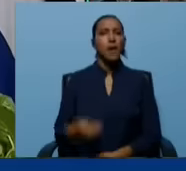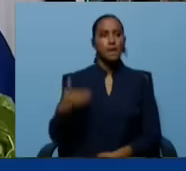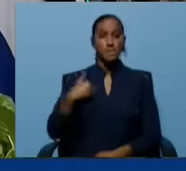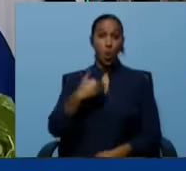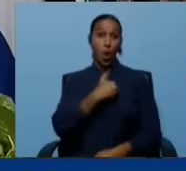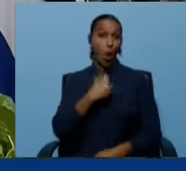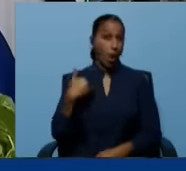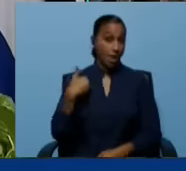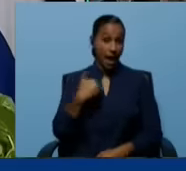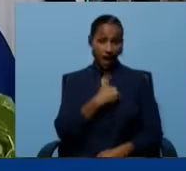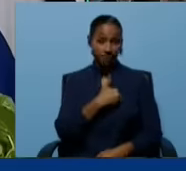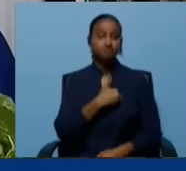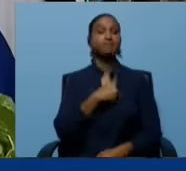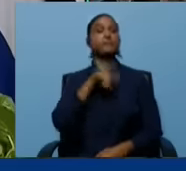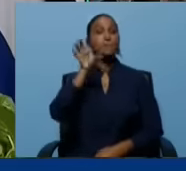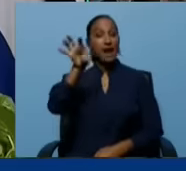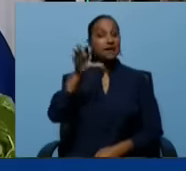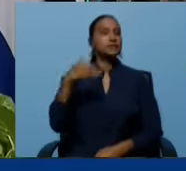Y